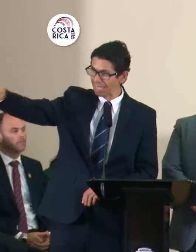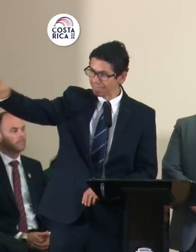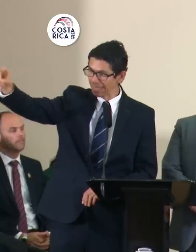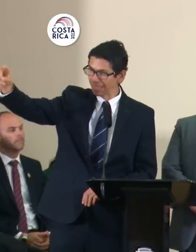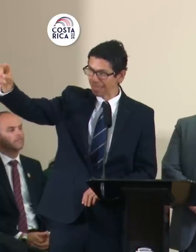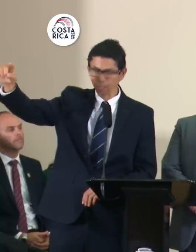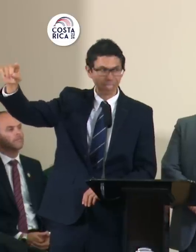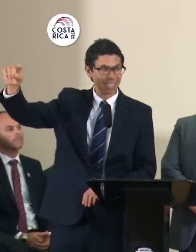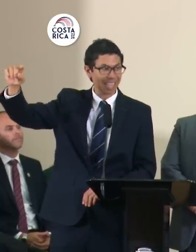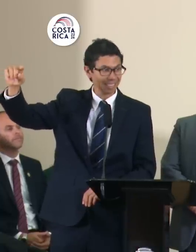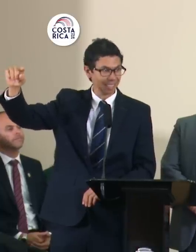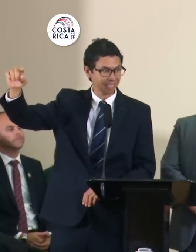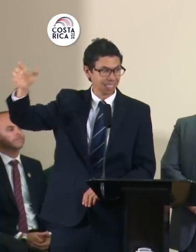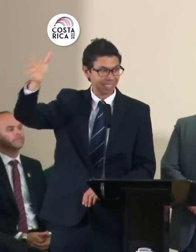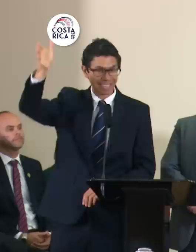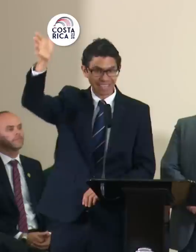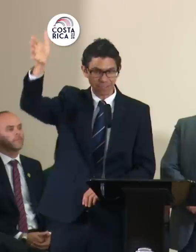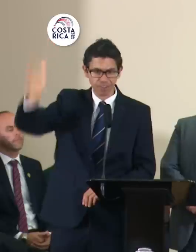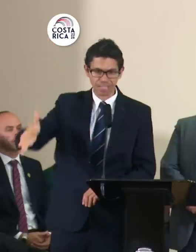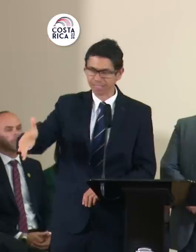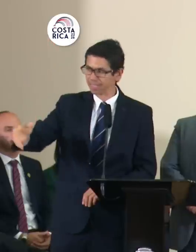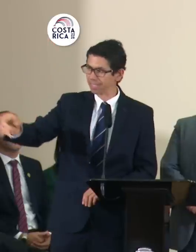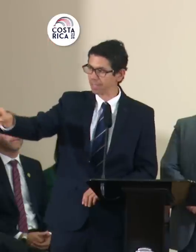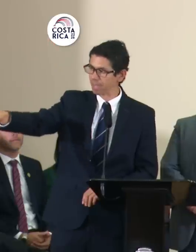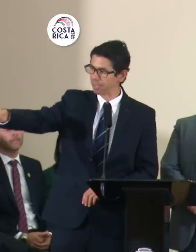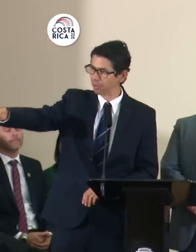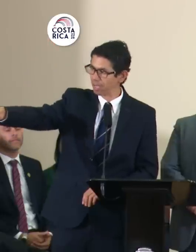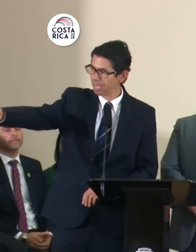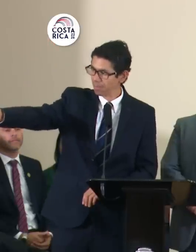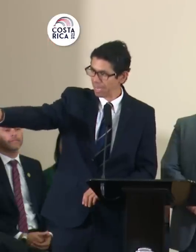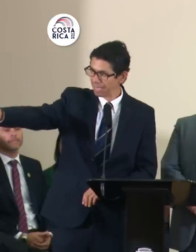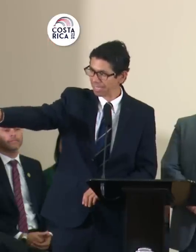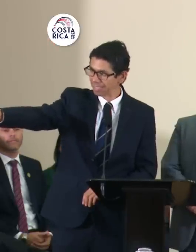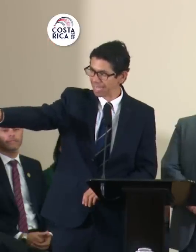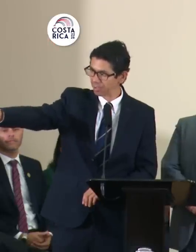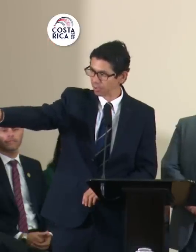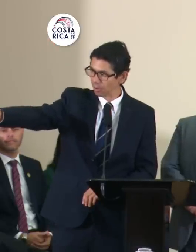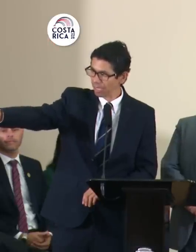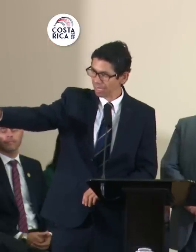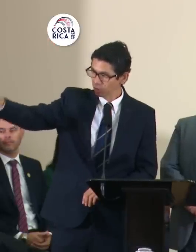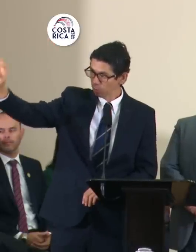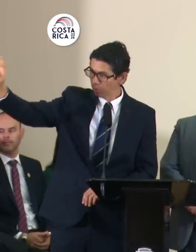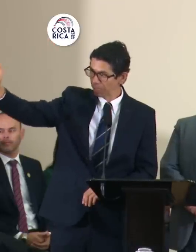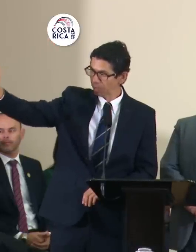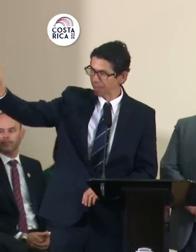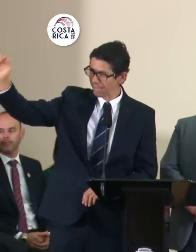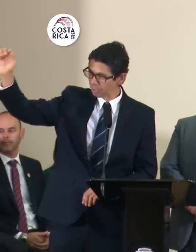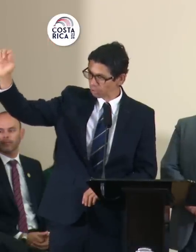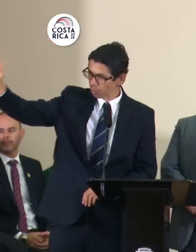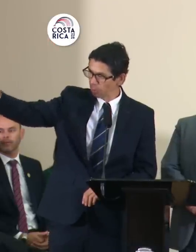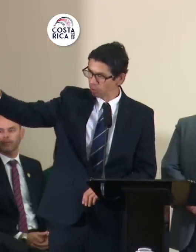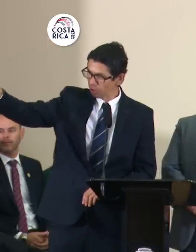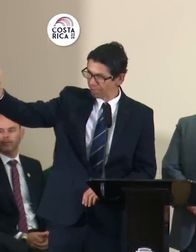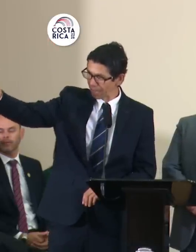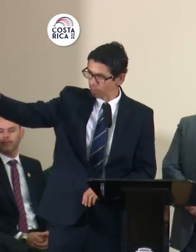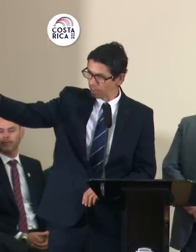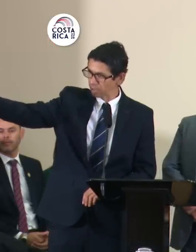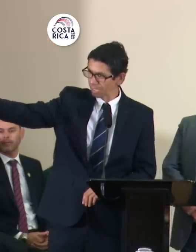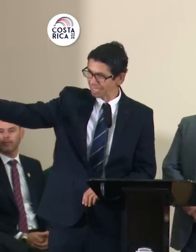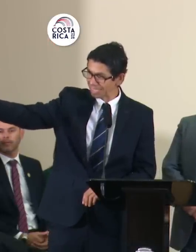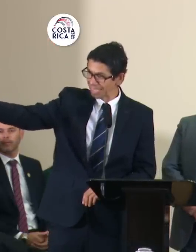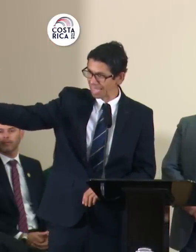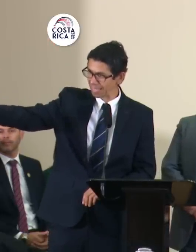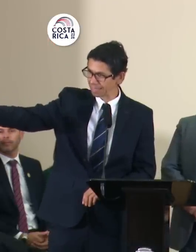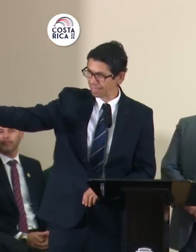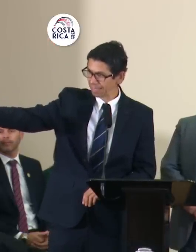deslizamiento mayor, ahí a la izquierda de ellos hay casas que ya están al ras del deslizamiento. Vean en el centro, esos puntitos que ven es otro punto donde